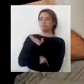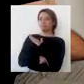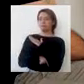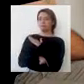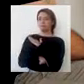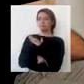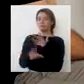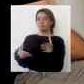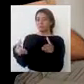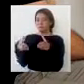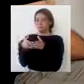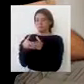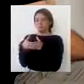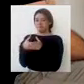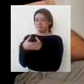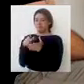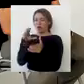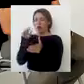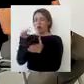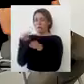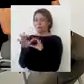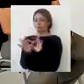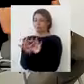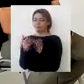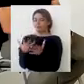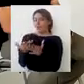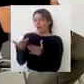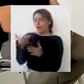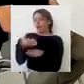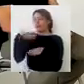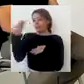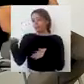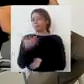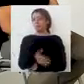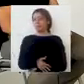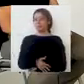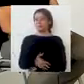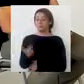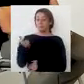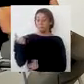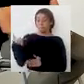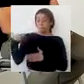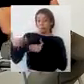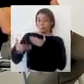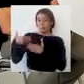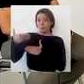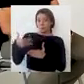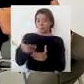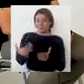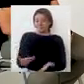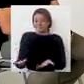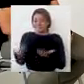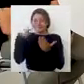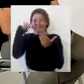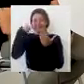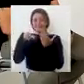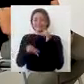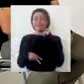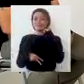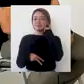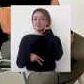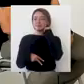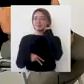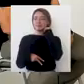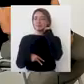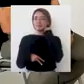centrándome en el cómic y luego vuelvo al cómic. Es que los nuevos procesos de incentivación de lectura pasan